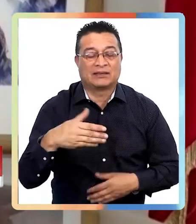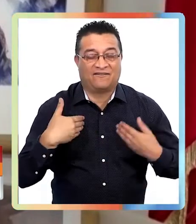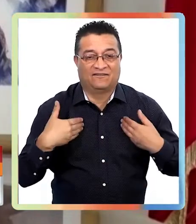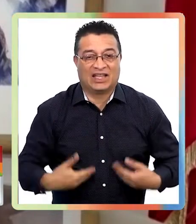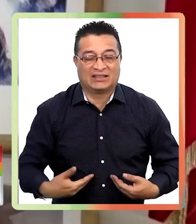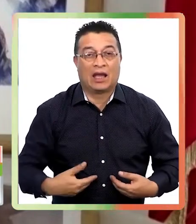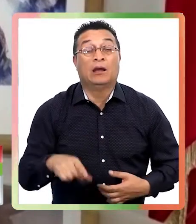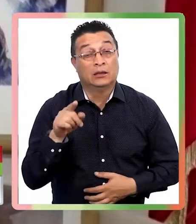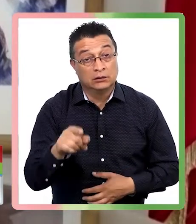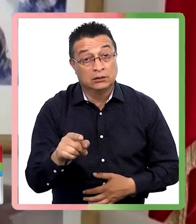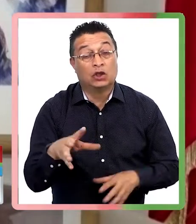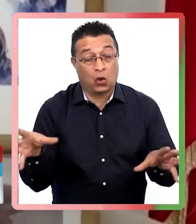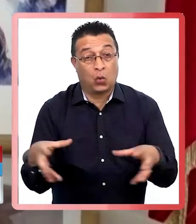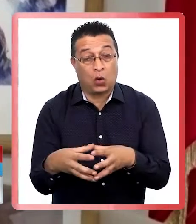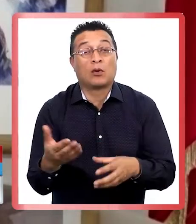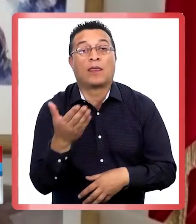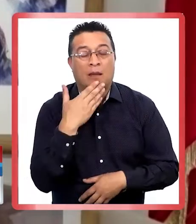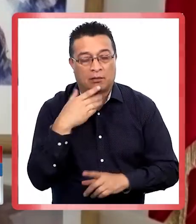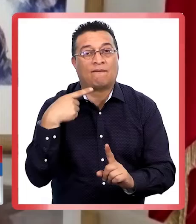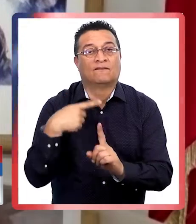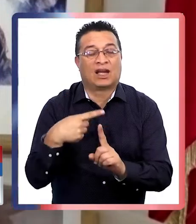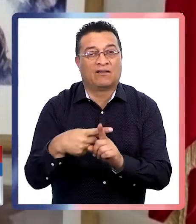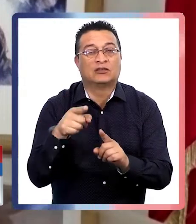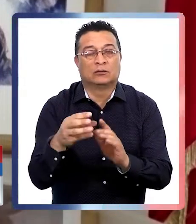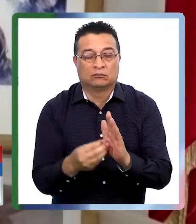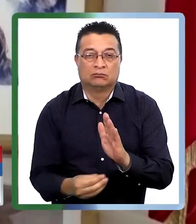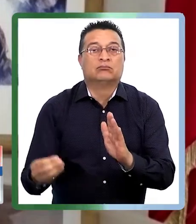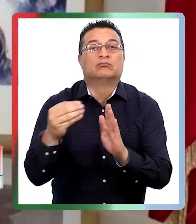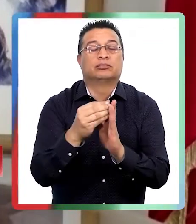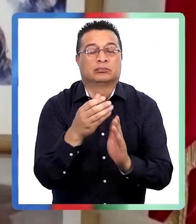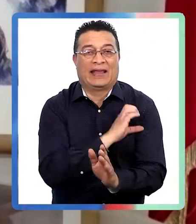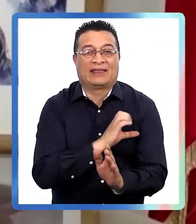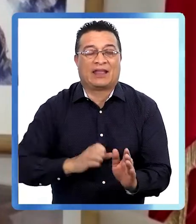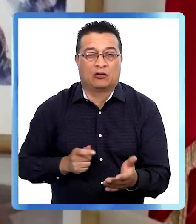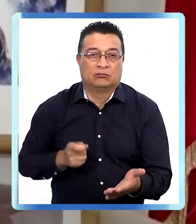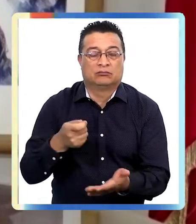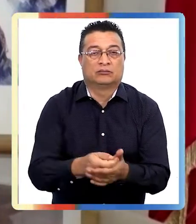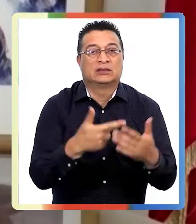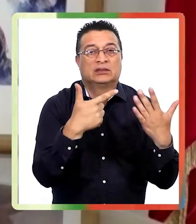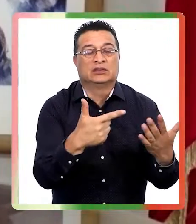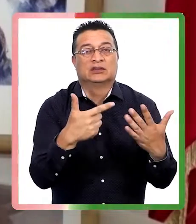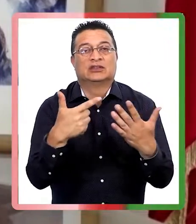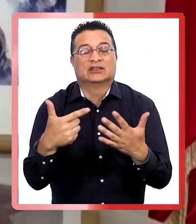discapacidad física y por consiguiente ese grupo también se va a ver beneficiado subiendo el aporte del Estado de